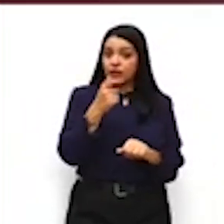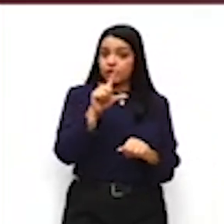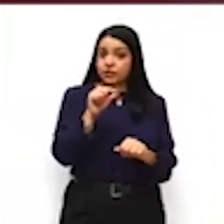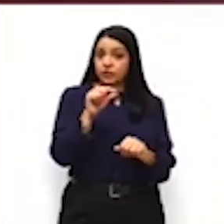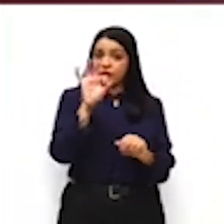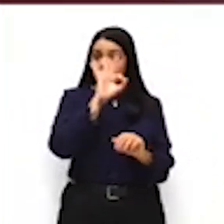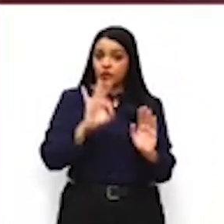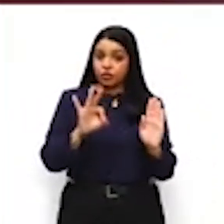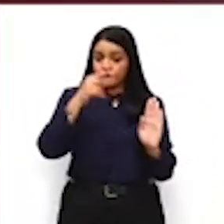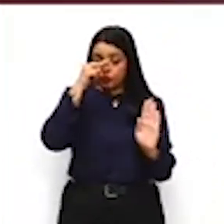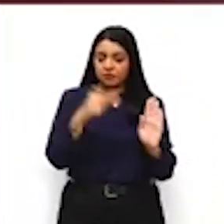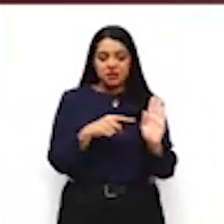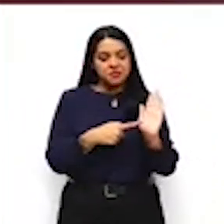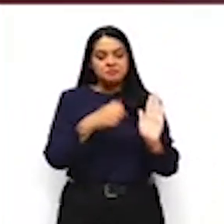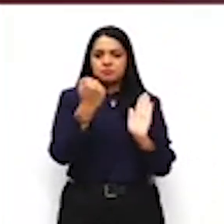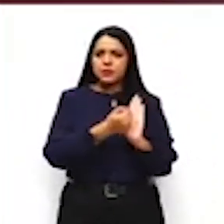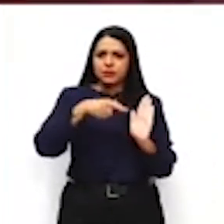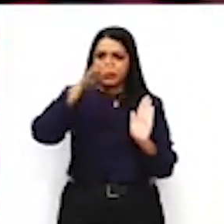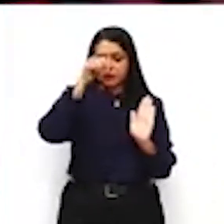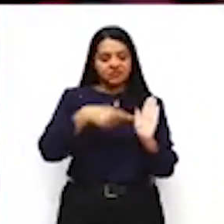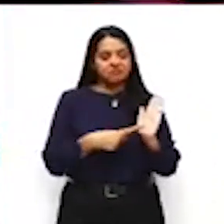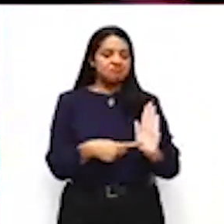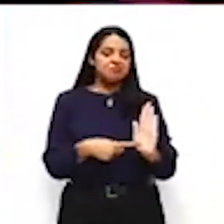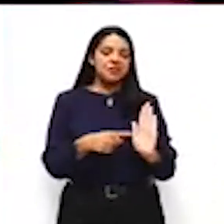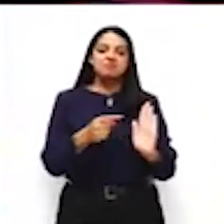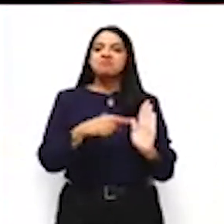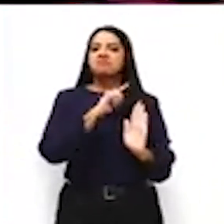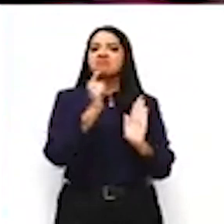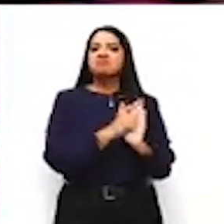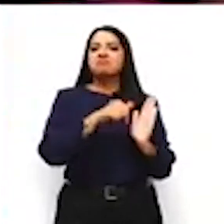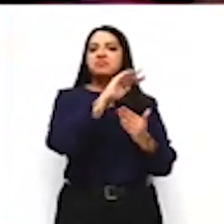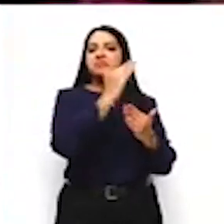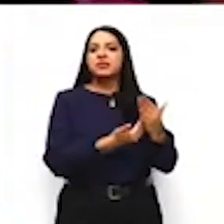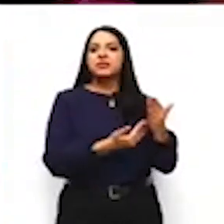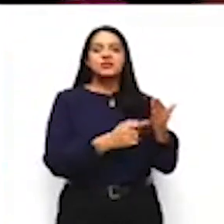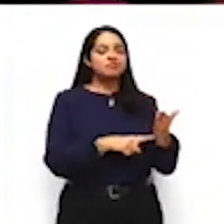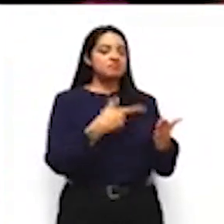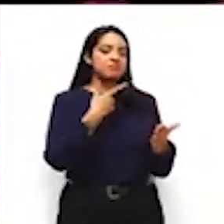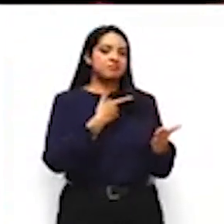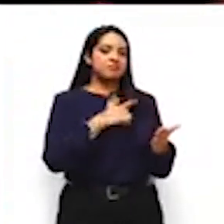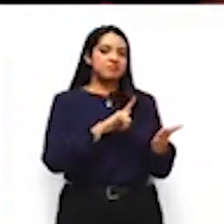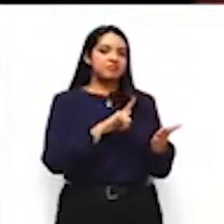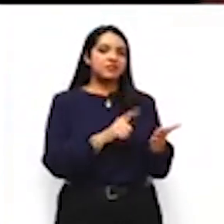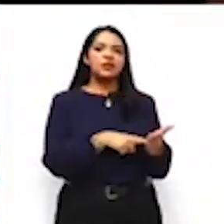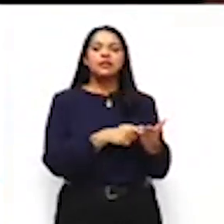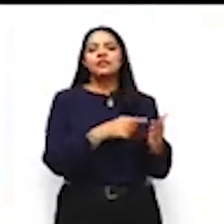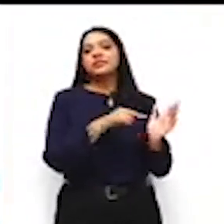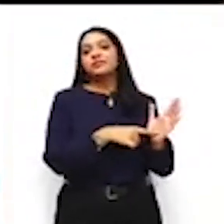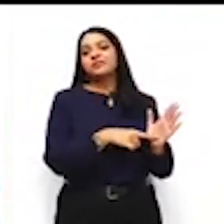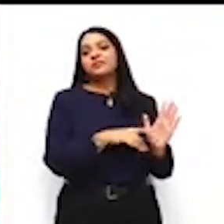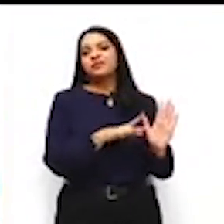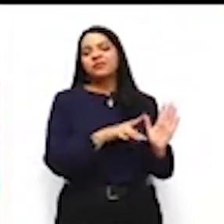del pueblo de México, esta reforma constitucional la declaramos